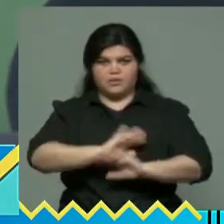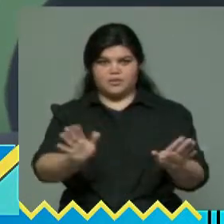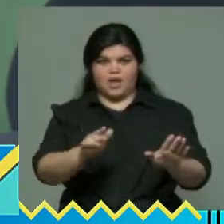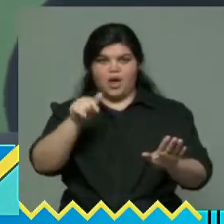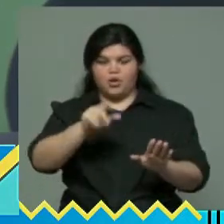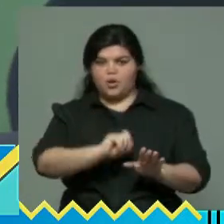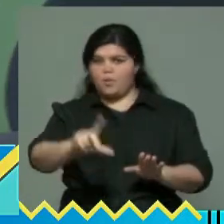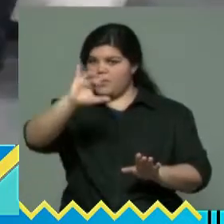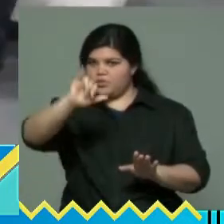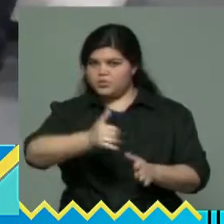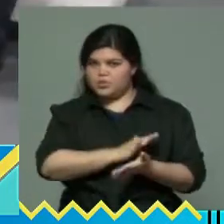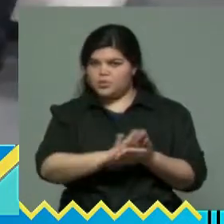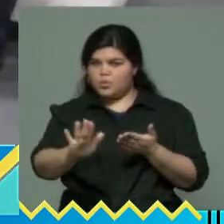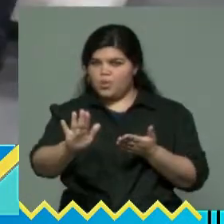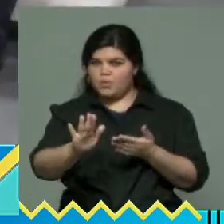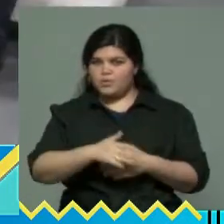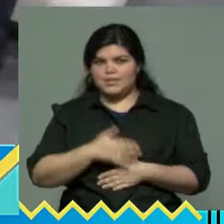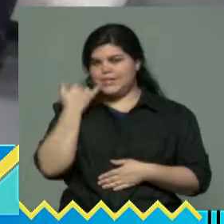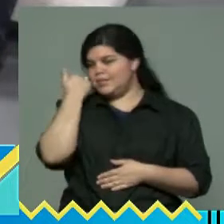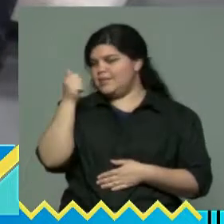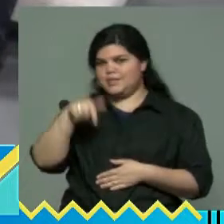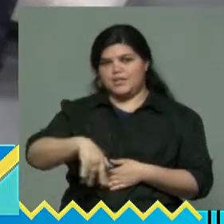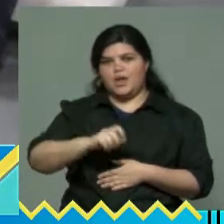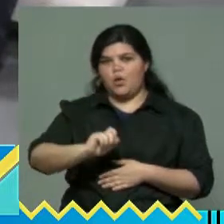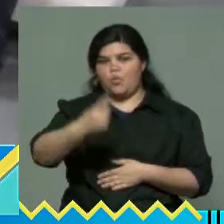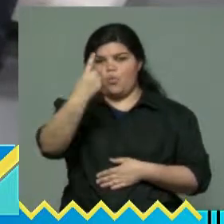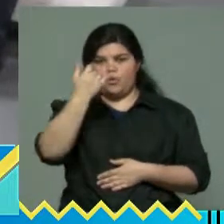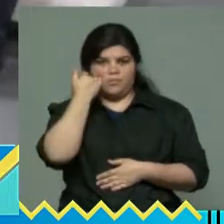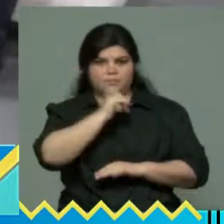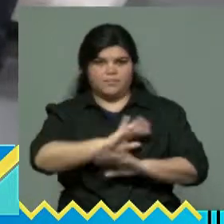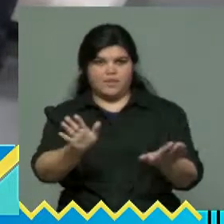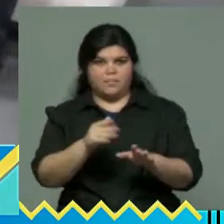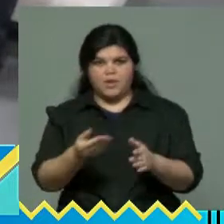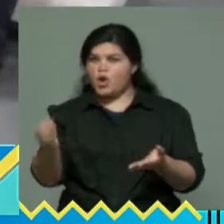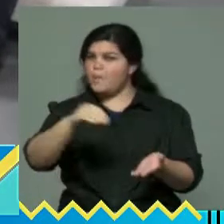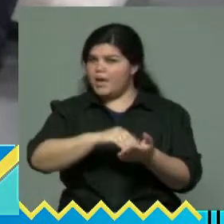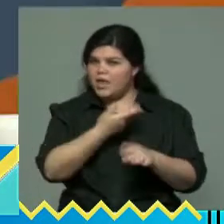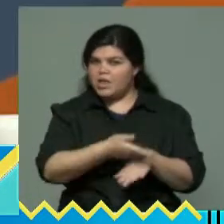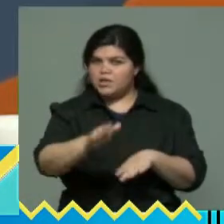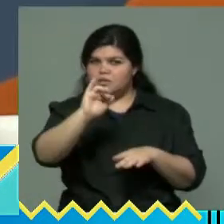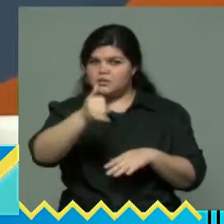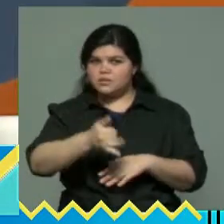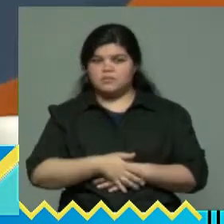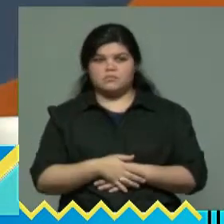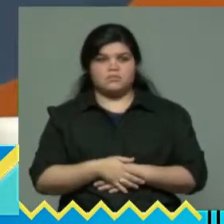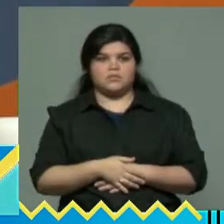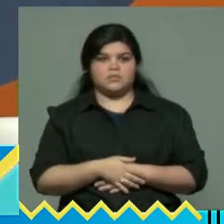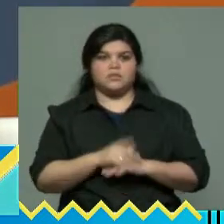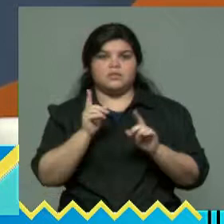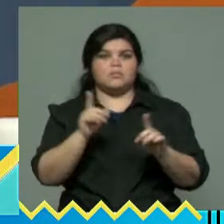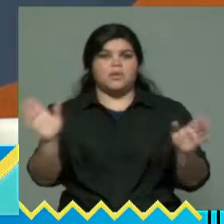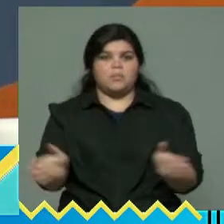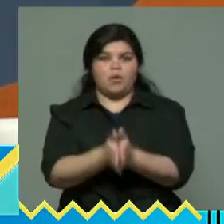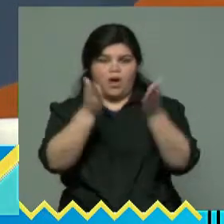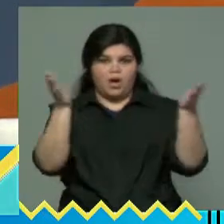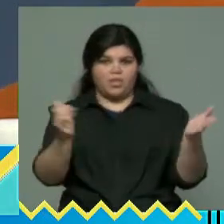nuevos aumentos? Ya se vinieron en realidad, ya se vino uno, pero ¿se avecinan más? Les decía que los Andes hoy lo